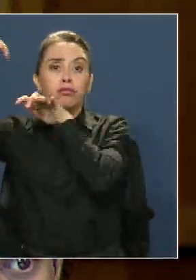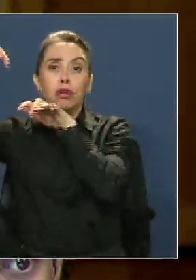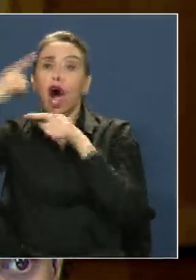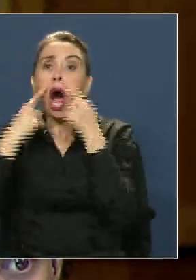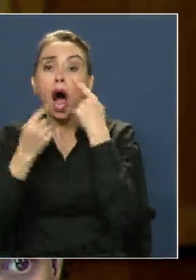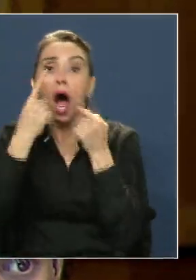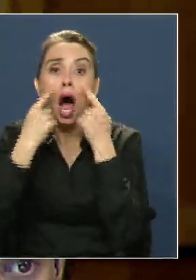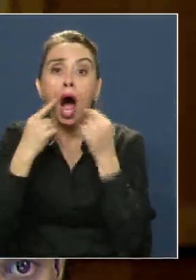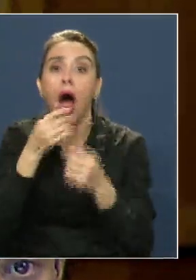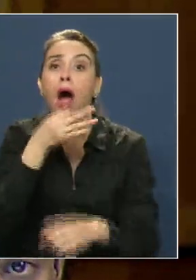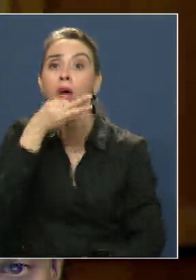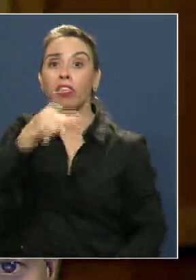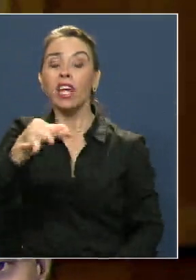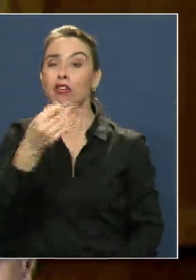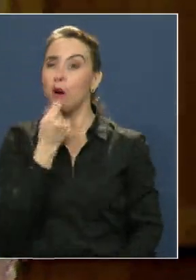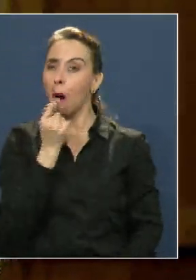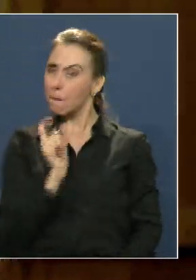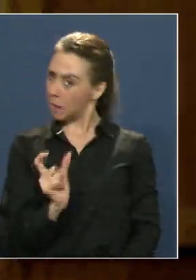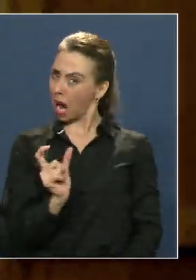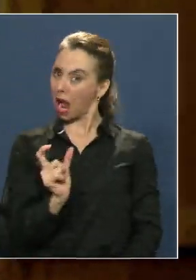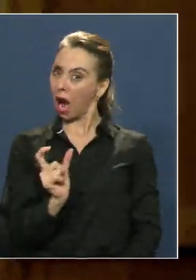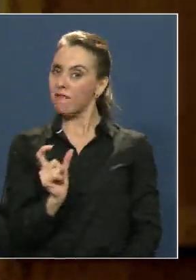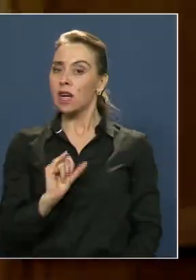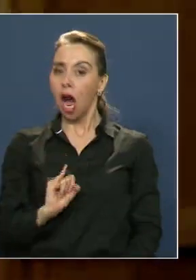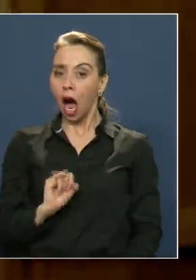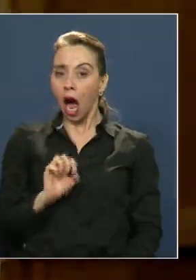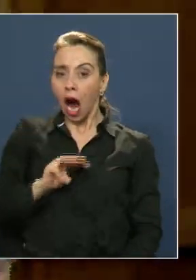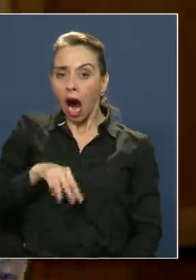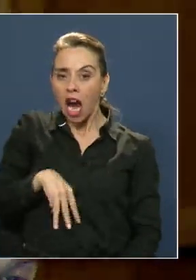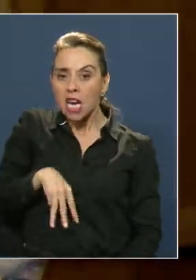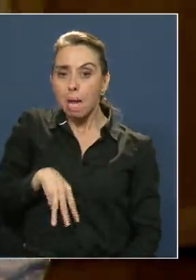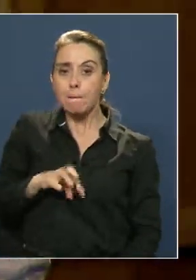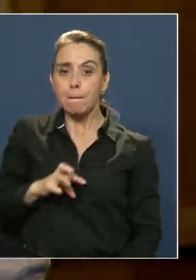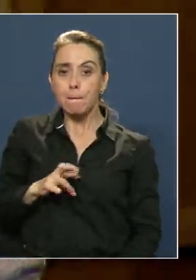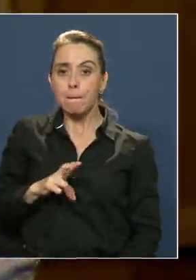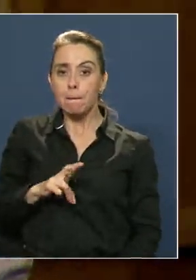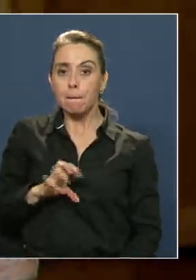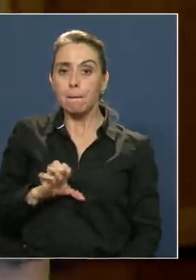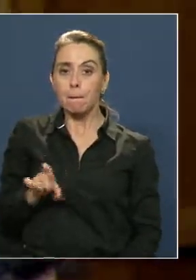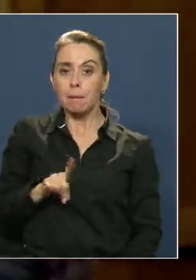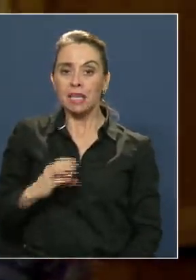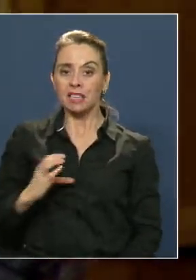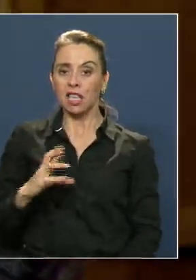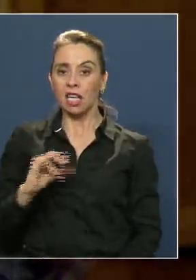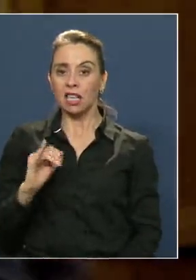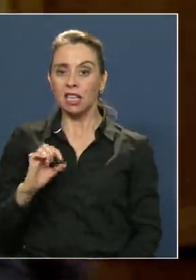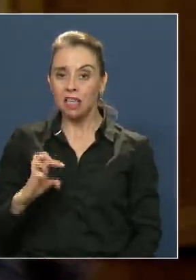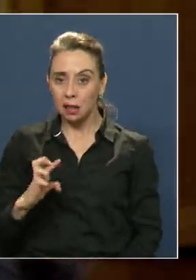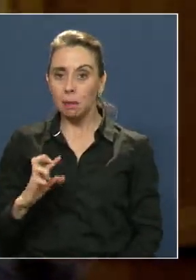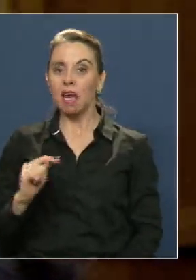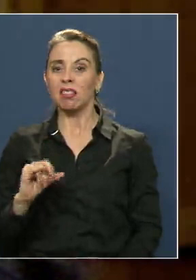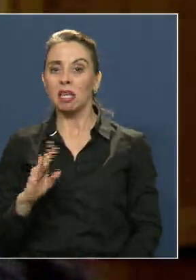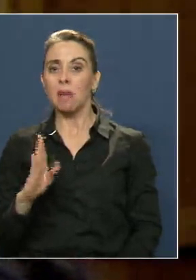emocionante cuando se pronunció la palabra imprescriptibilidad y hoy día yo se lo agradezco y creo que todos tenemos que agradecerlo.